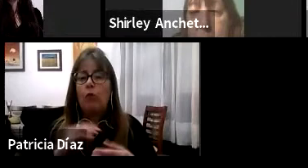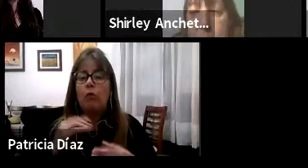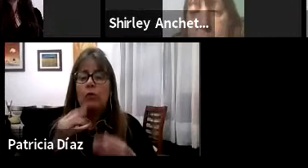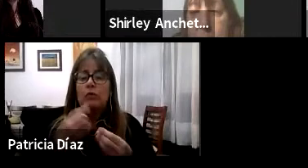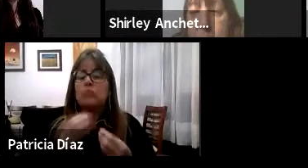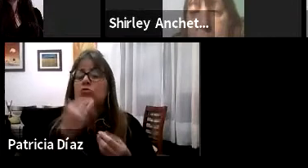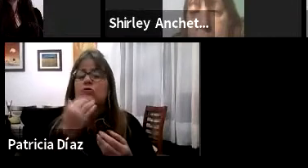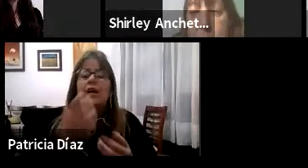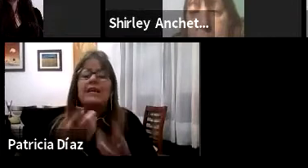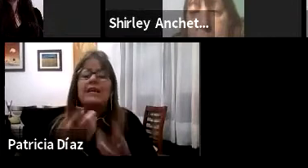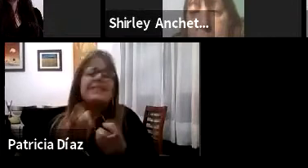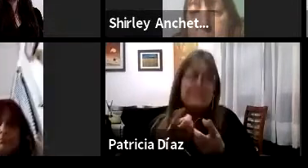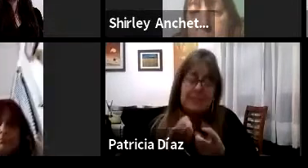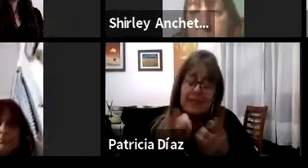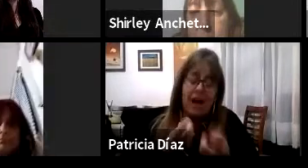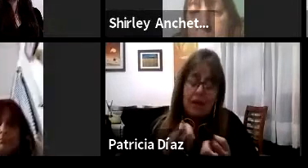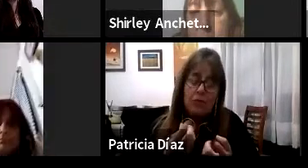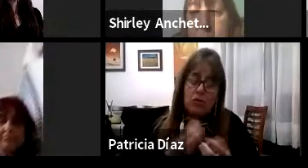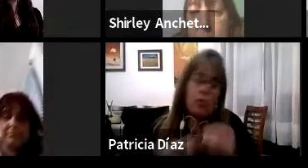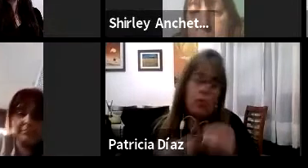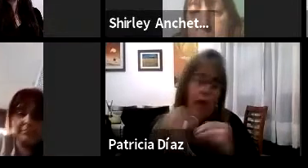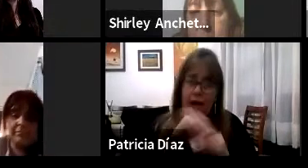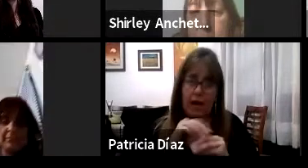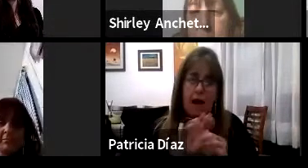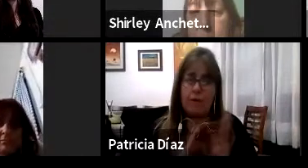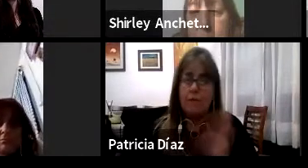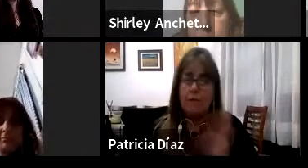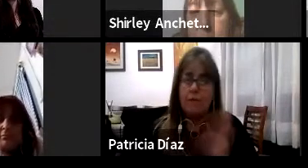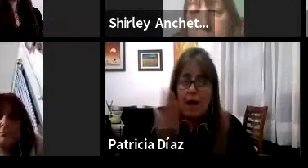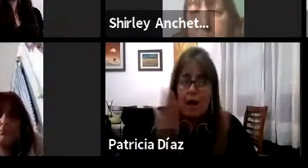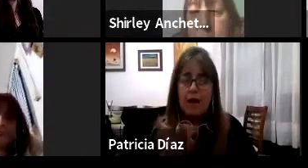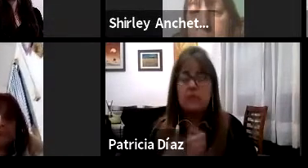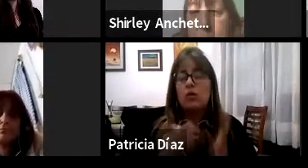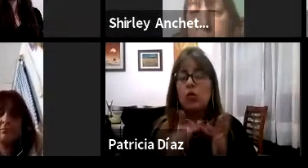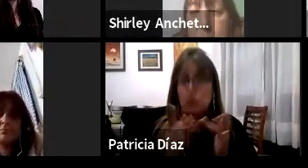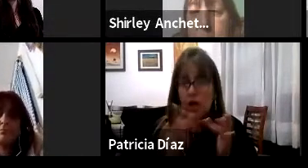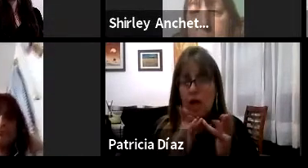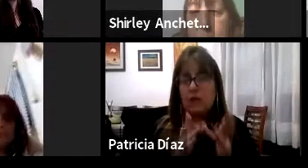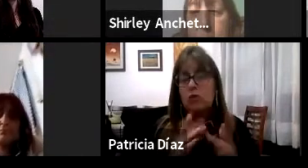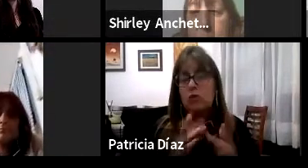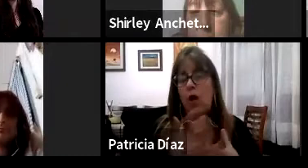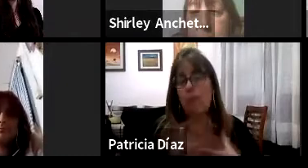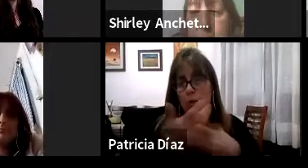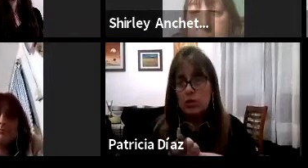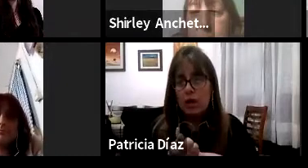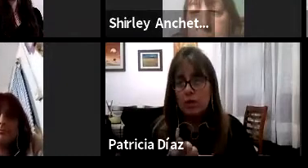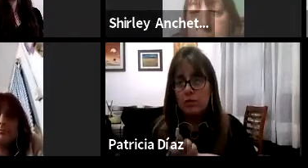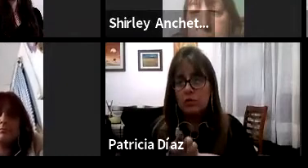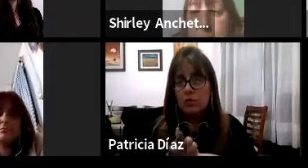agregar más, igual estamos en contacto en lo que podemos apoyar a las órdenes, ¿está?